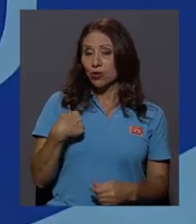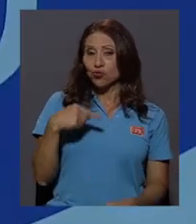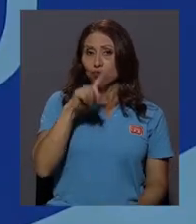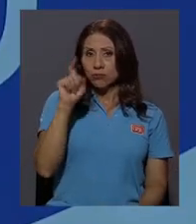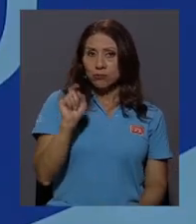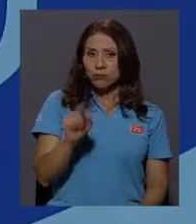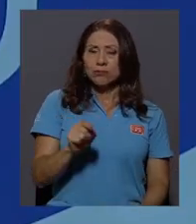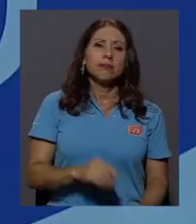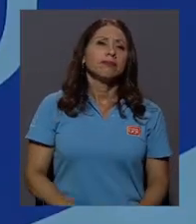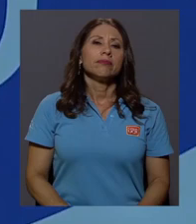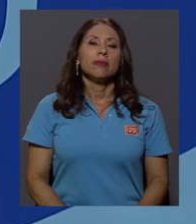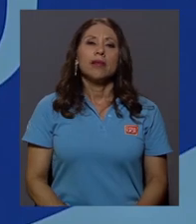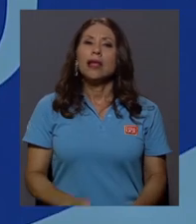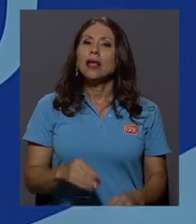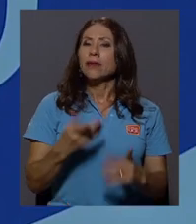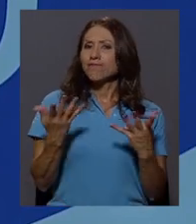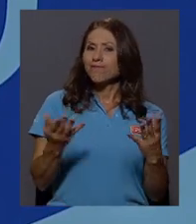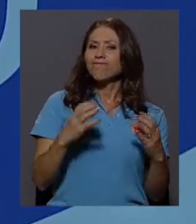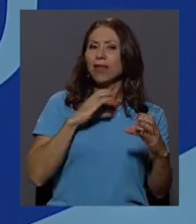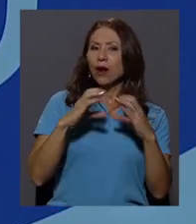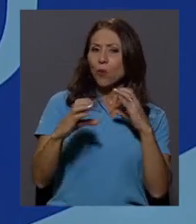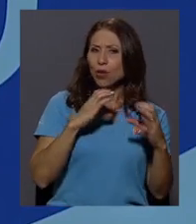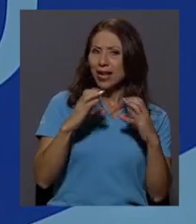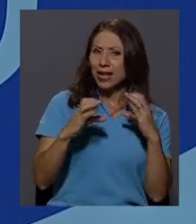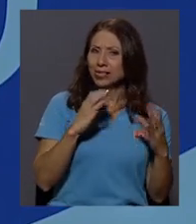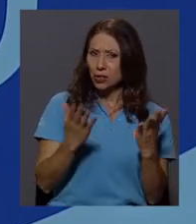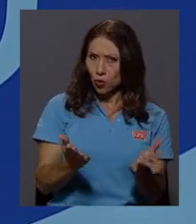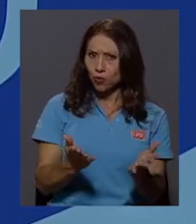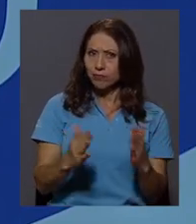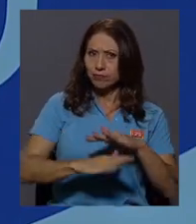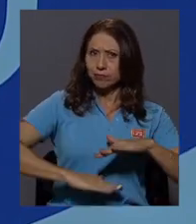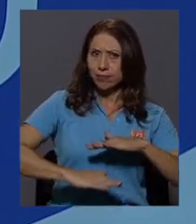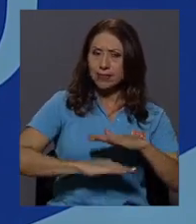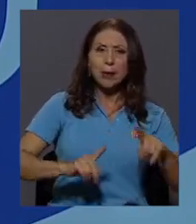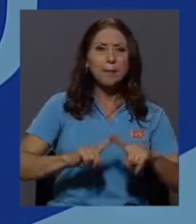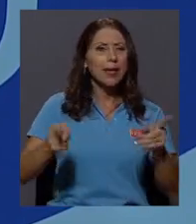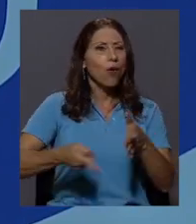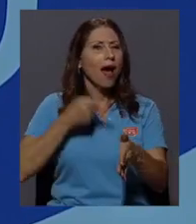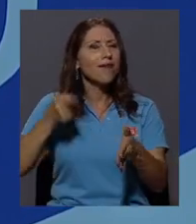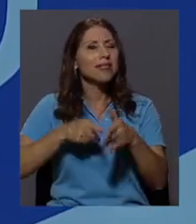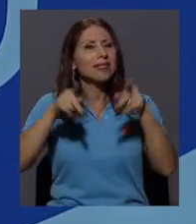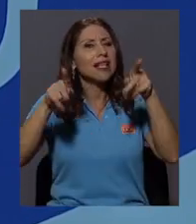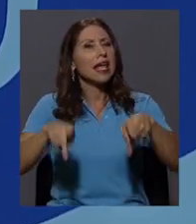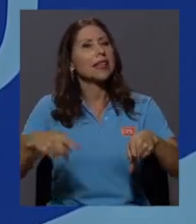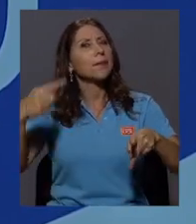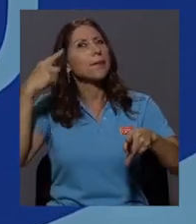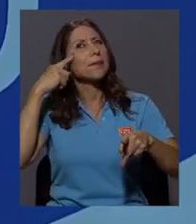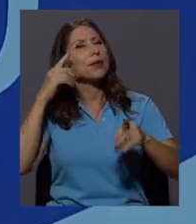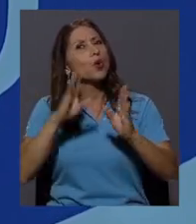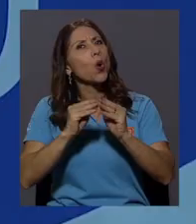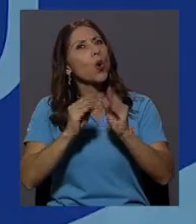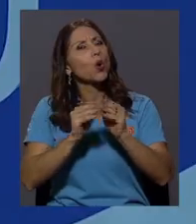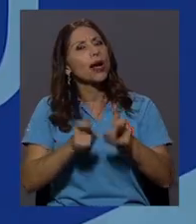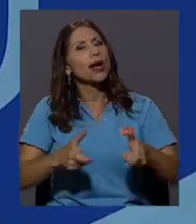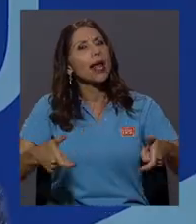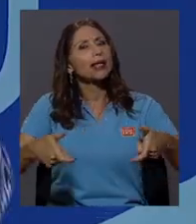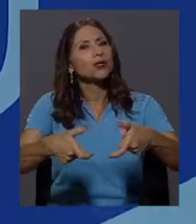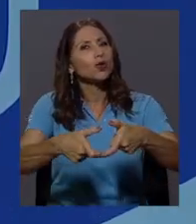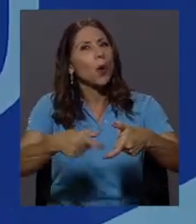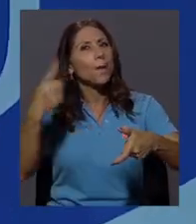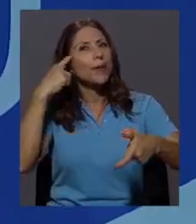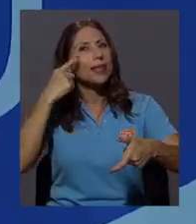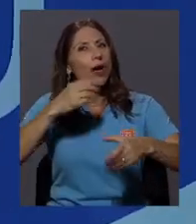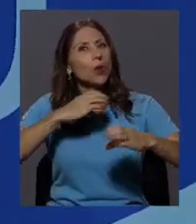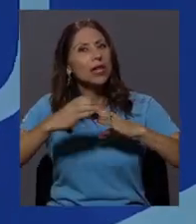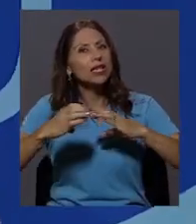desde la comunicación pero a veces también la gente cierra el término un congreso de al hablar de comunicación y piensa en los